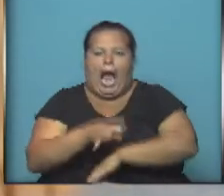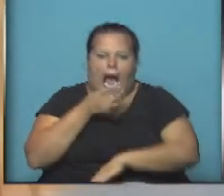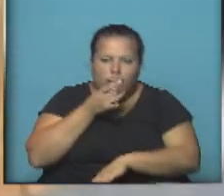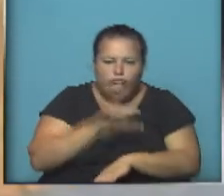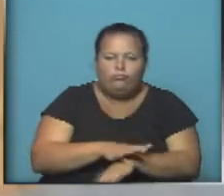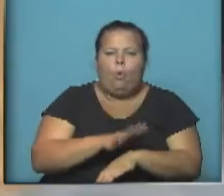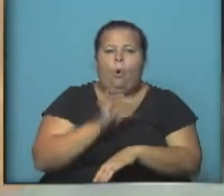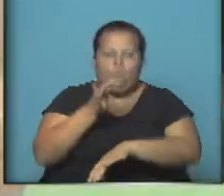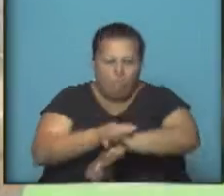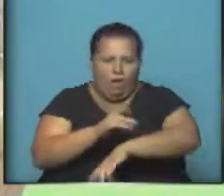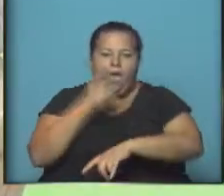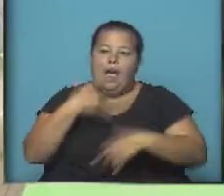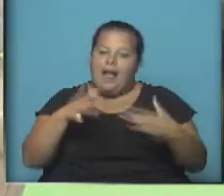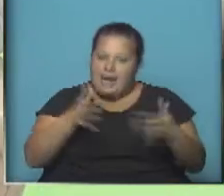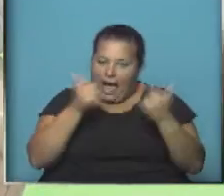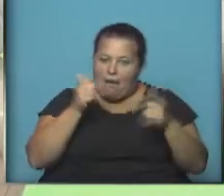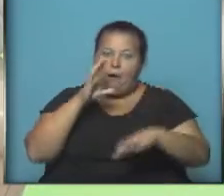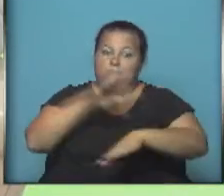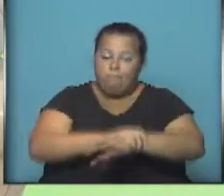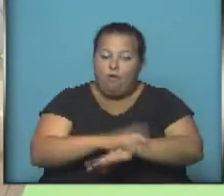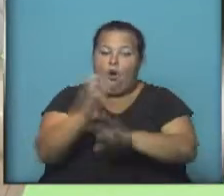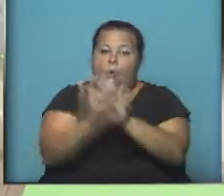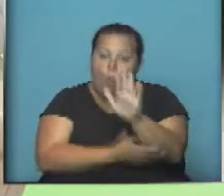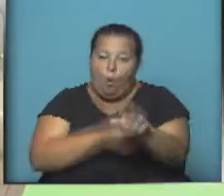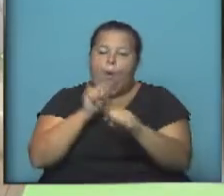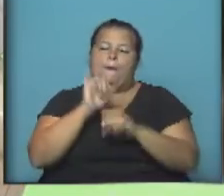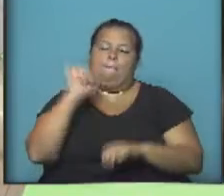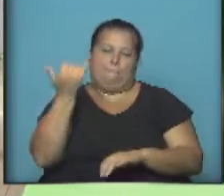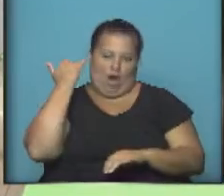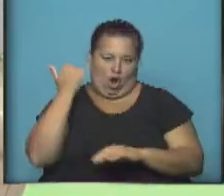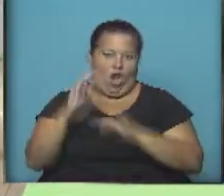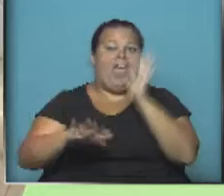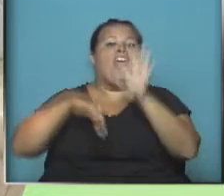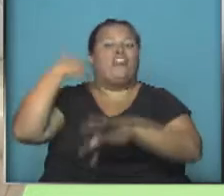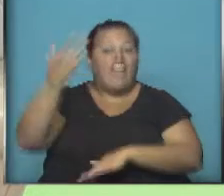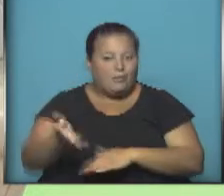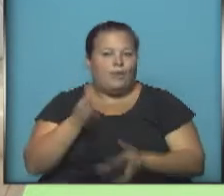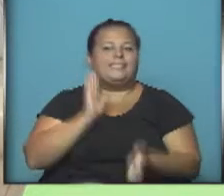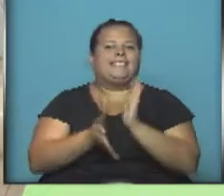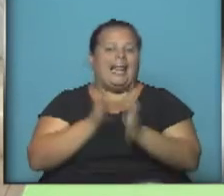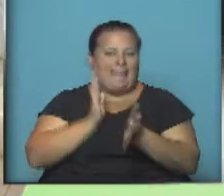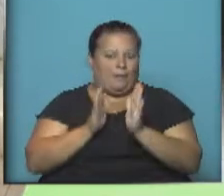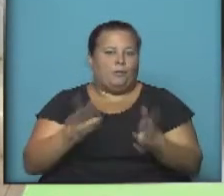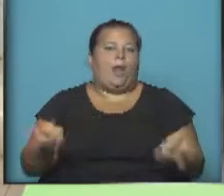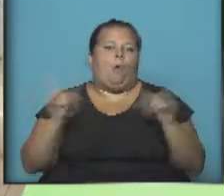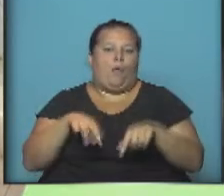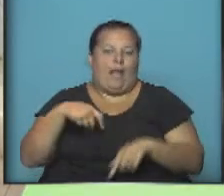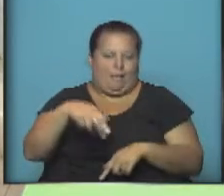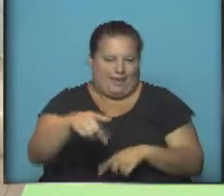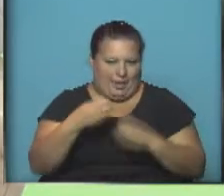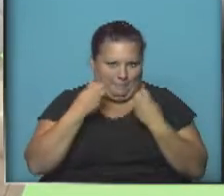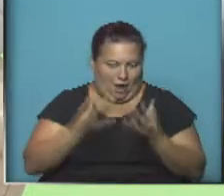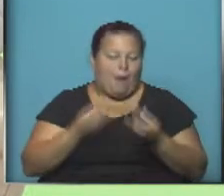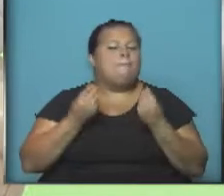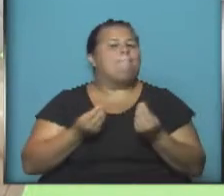es tratarlo bien de entrada. Inmovilizarlo sería una buena medida inicial. Posteriormente hacer un tratamiento de rehabilitación.